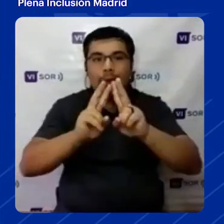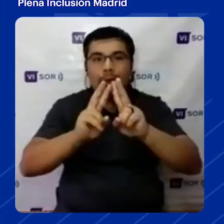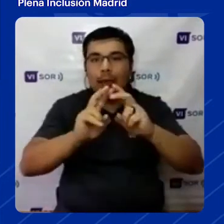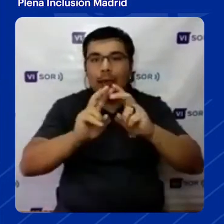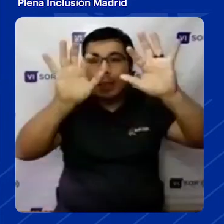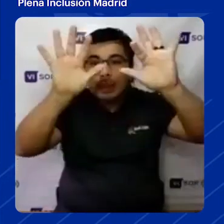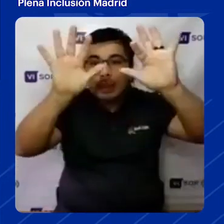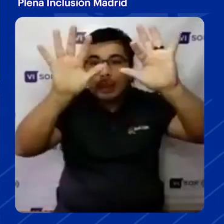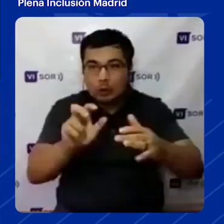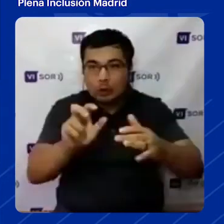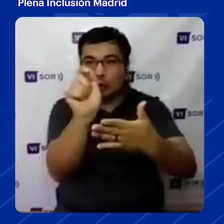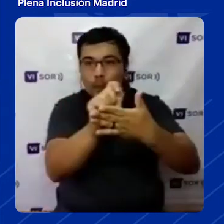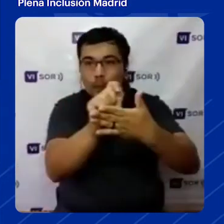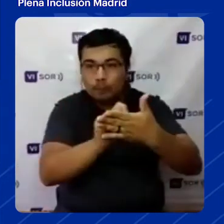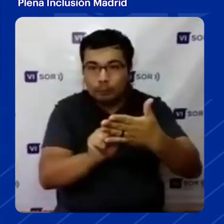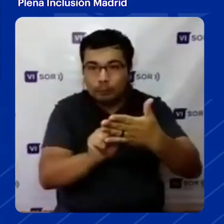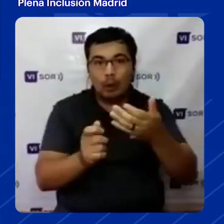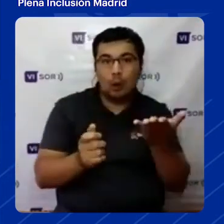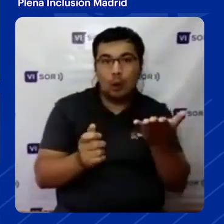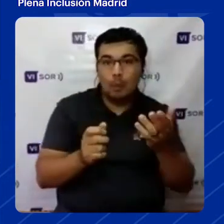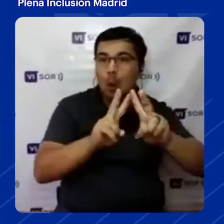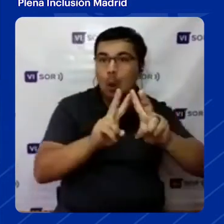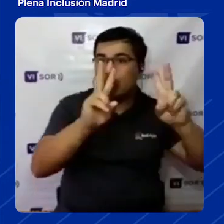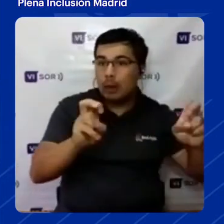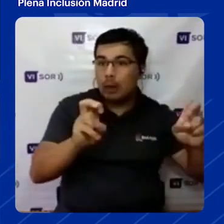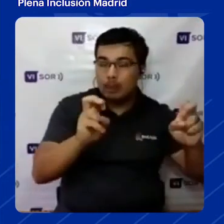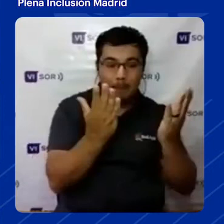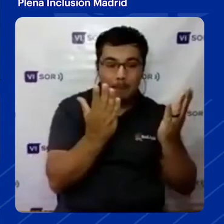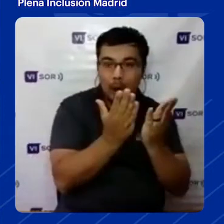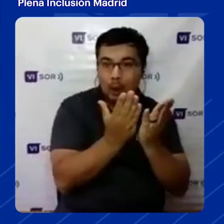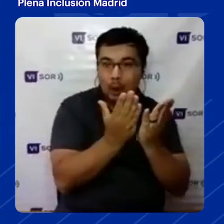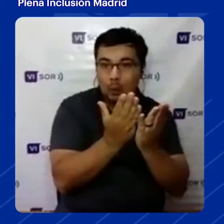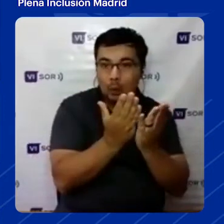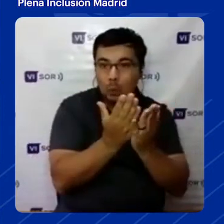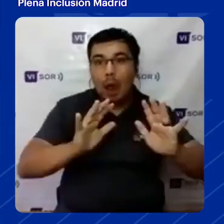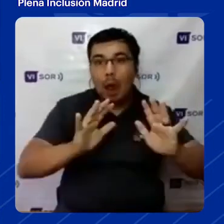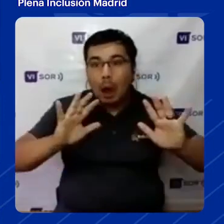de estudio para exámenes de acceso a un puesto